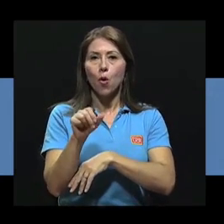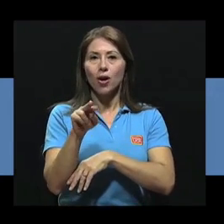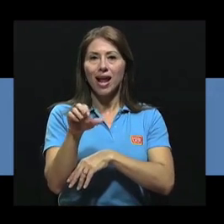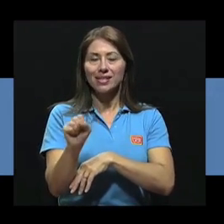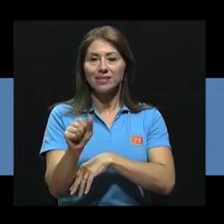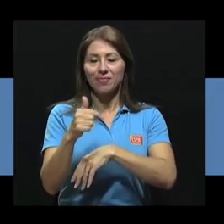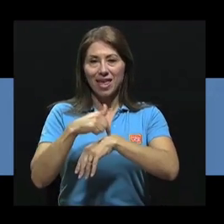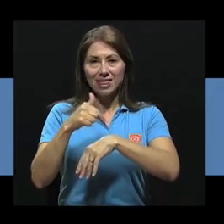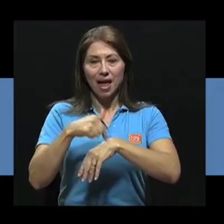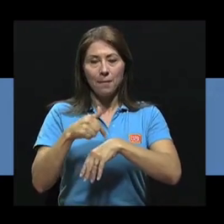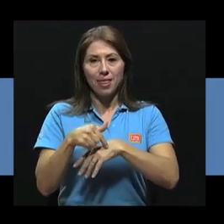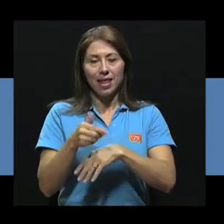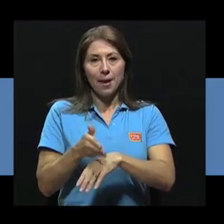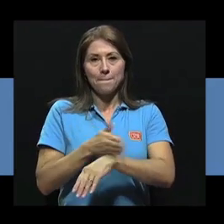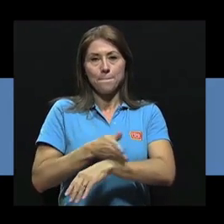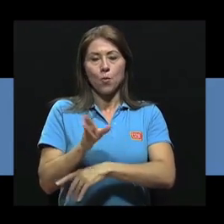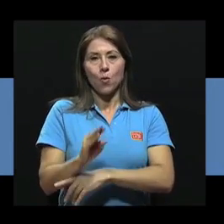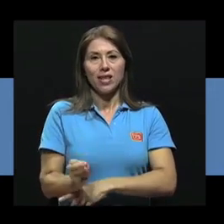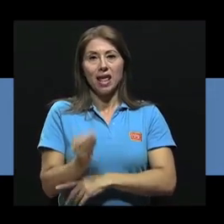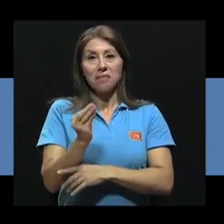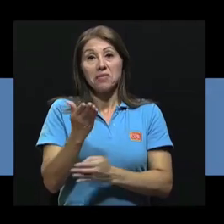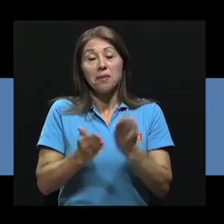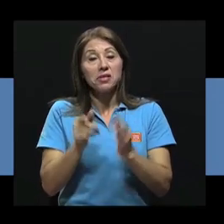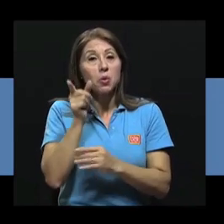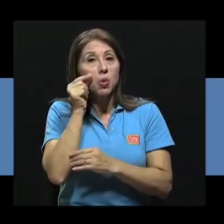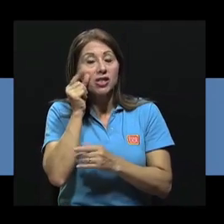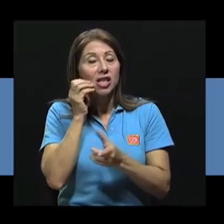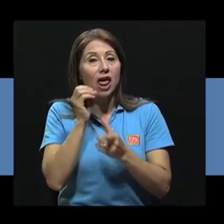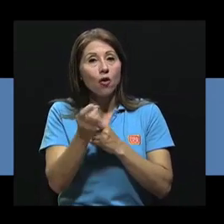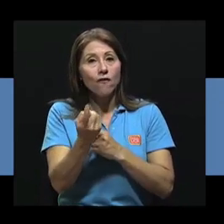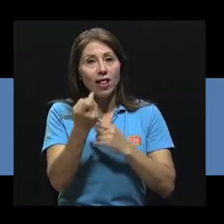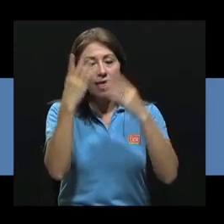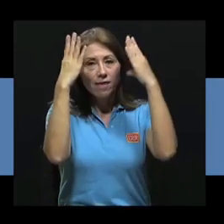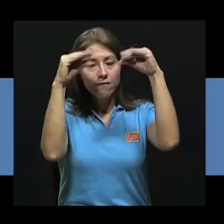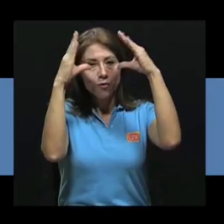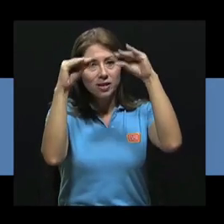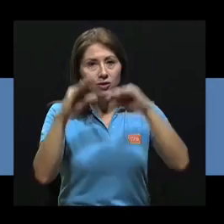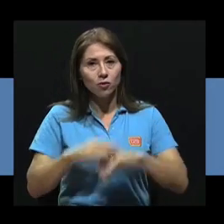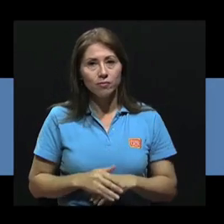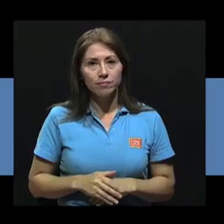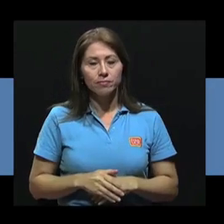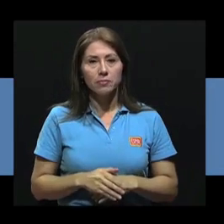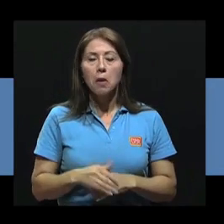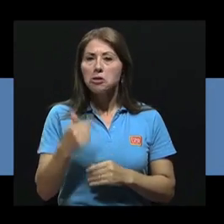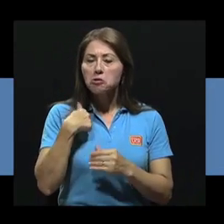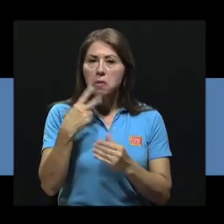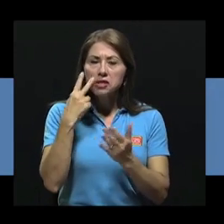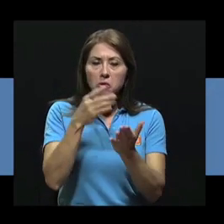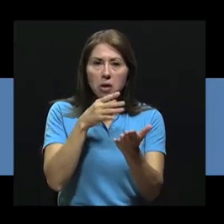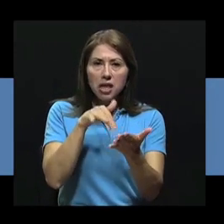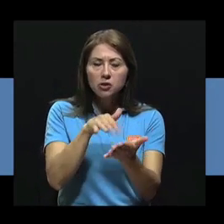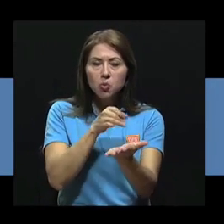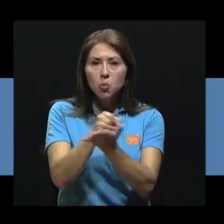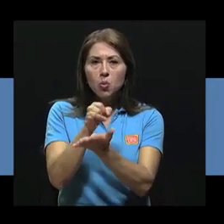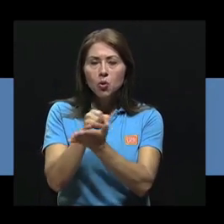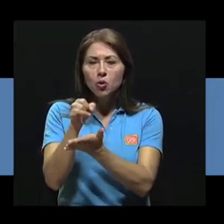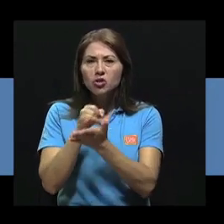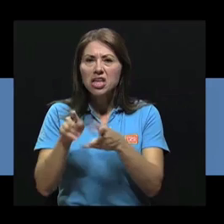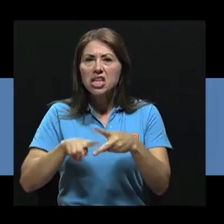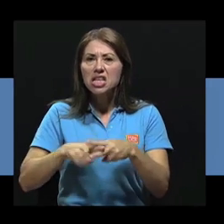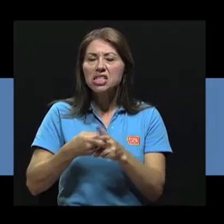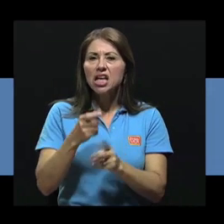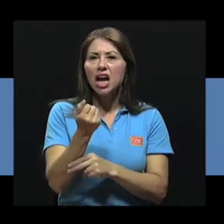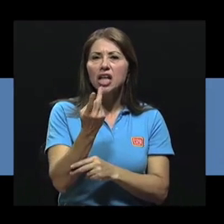etapa de la pubertad, puede ser como una curiosidad o falta de información. Según estudios que he visto y todo, se